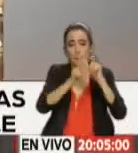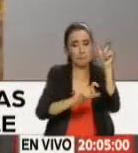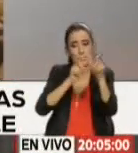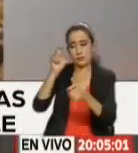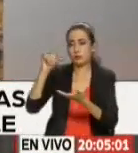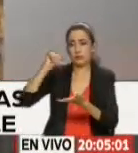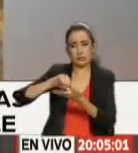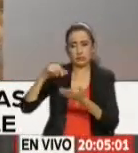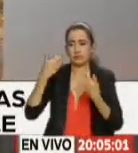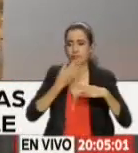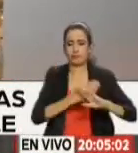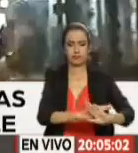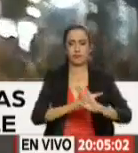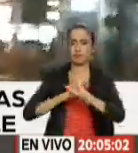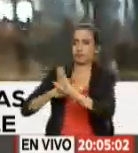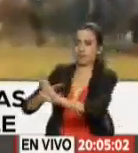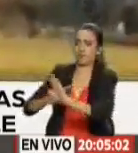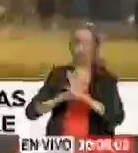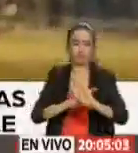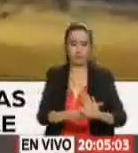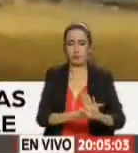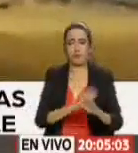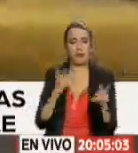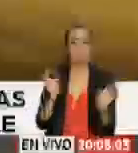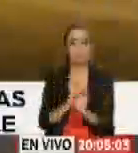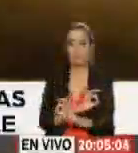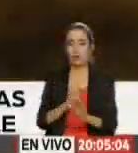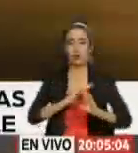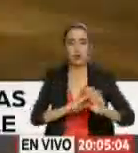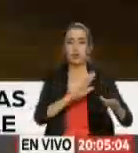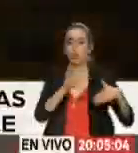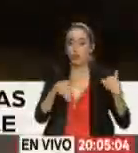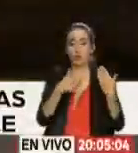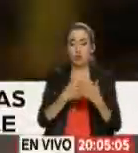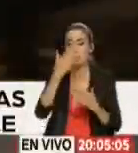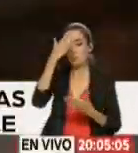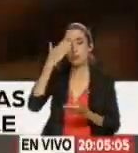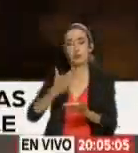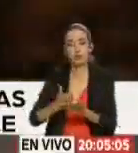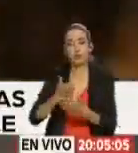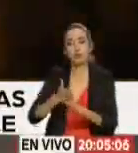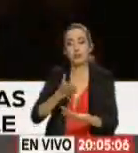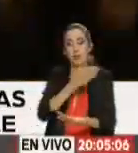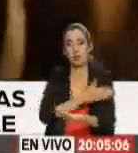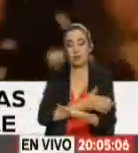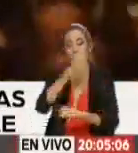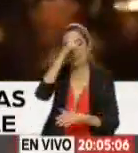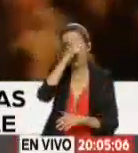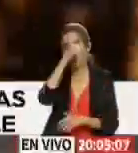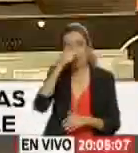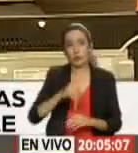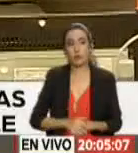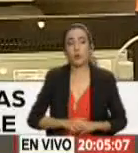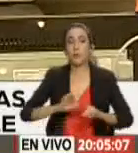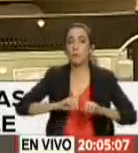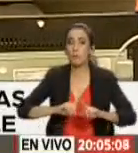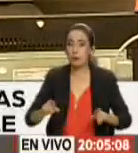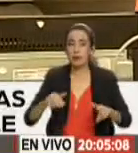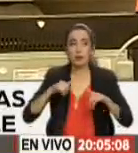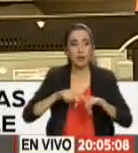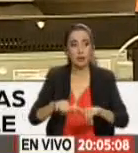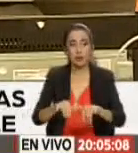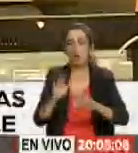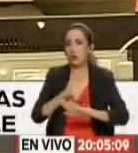que rechazaron la decisión de no repetir las elecciones en el cantón, tras suspenderse por los altercados del domingo. Sin embargo, esto